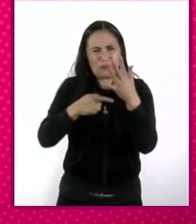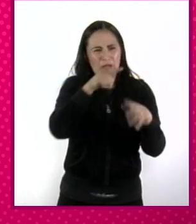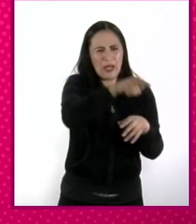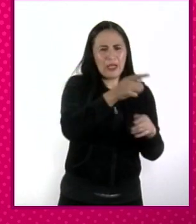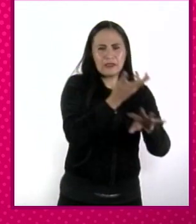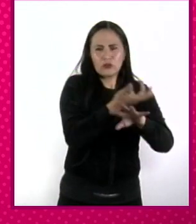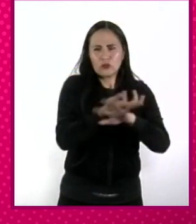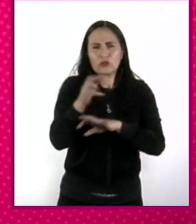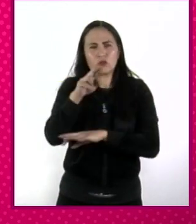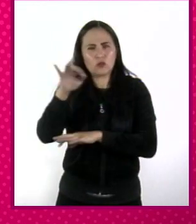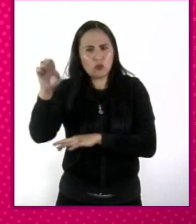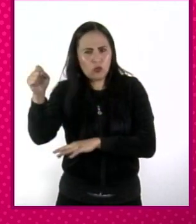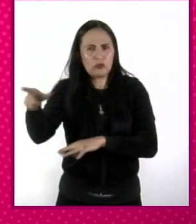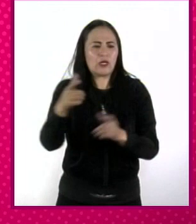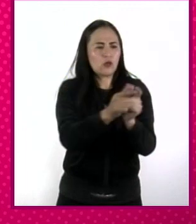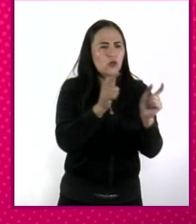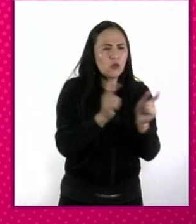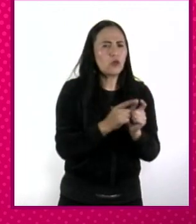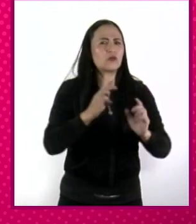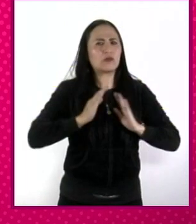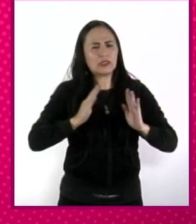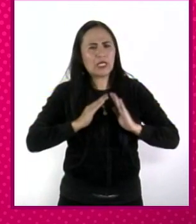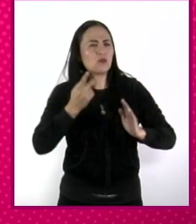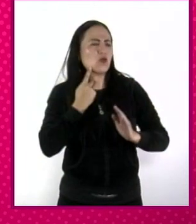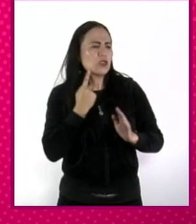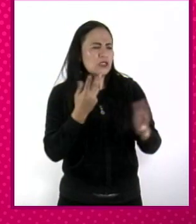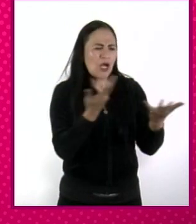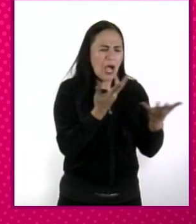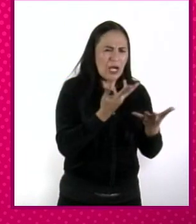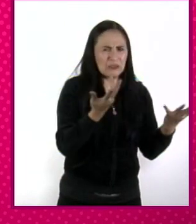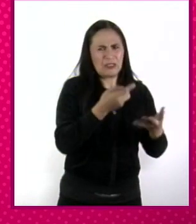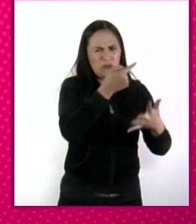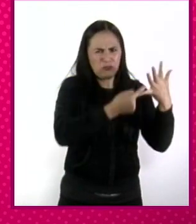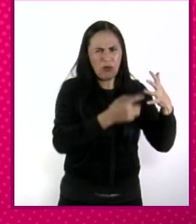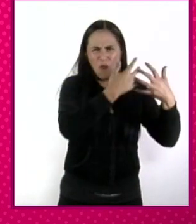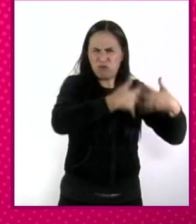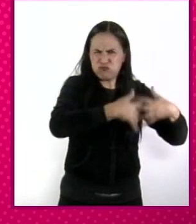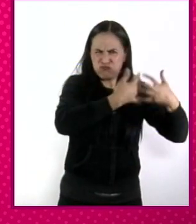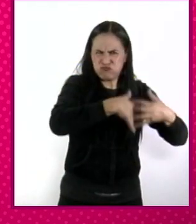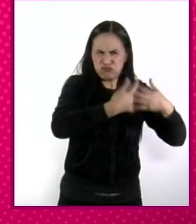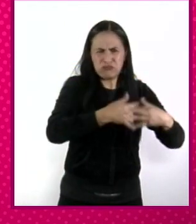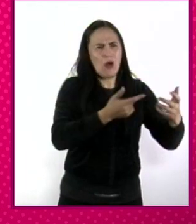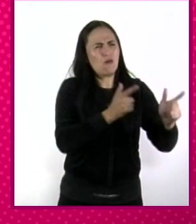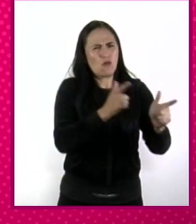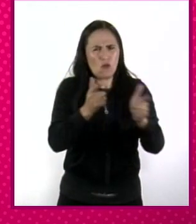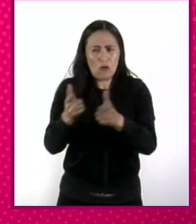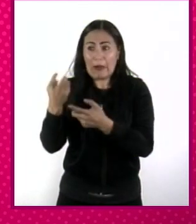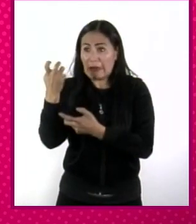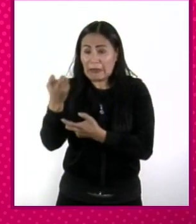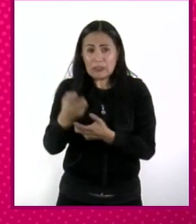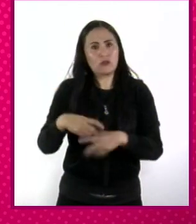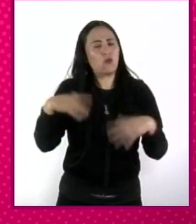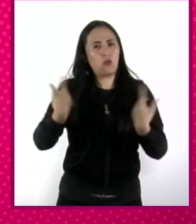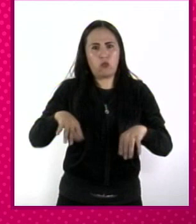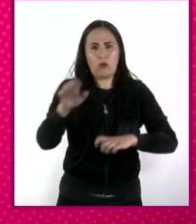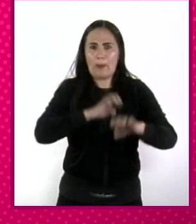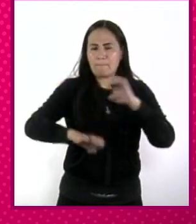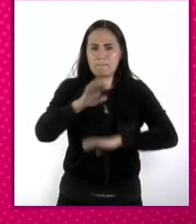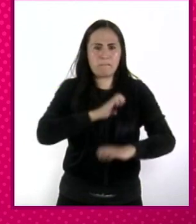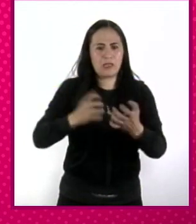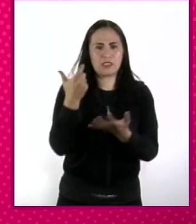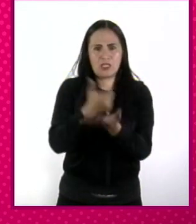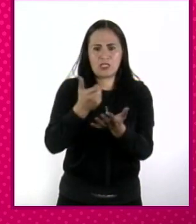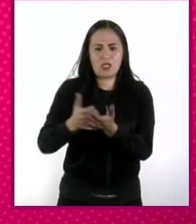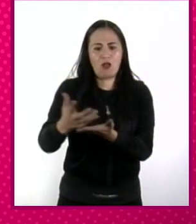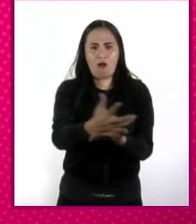militares, políticos, que veían en la producción de armas gran rentabilidad, un gran motor para la economía y por